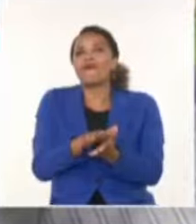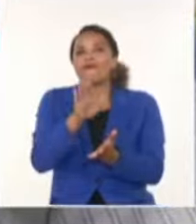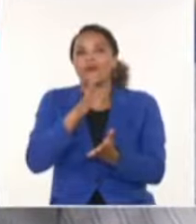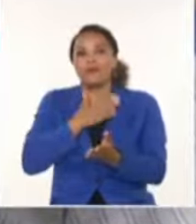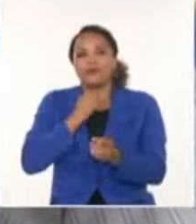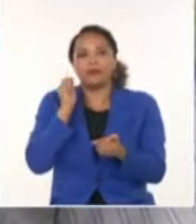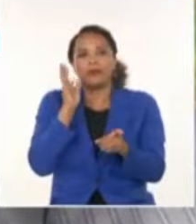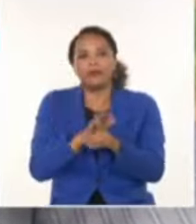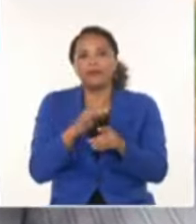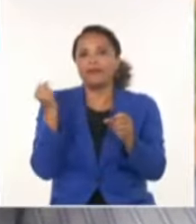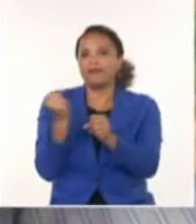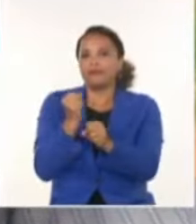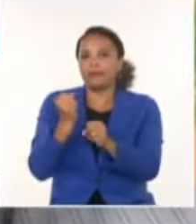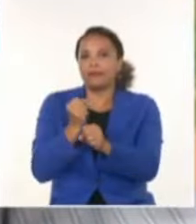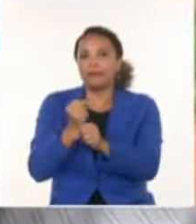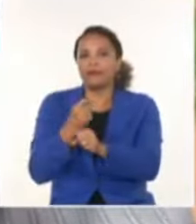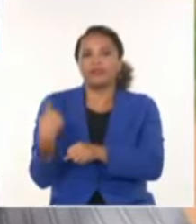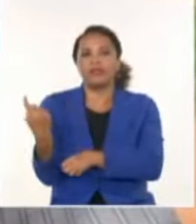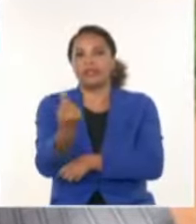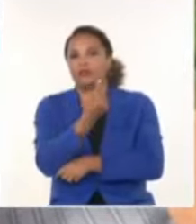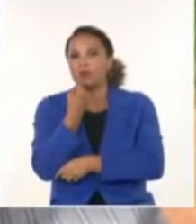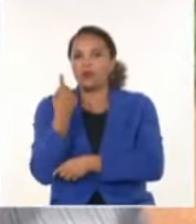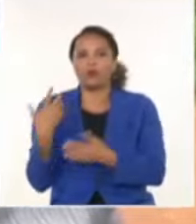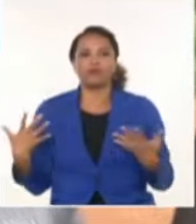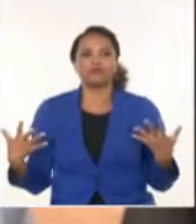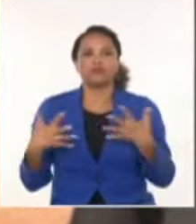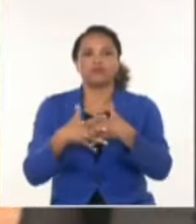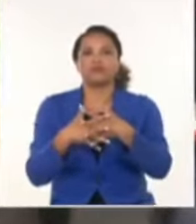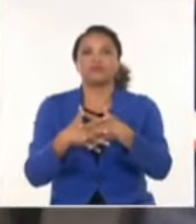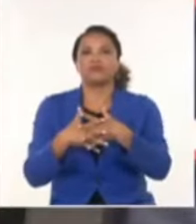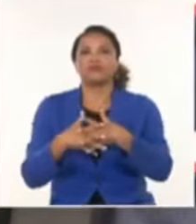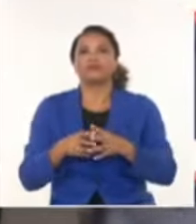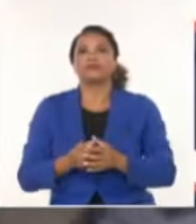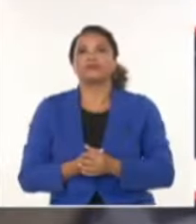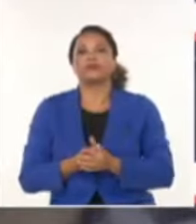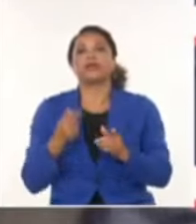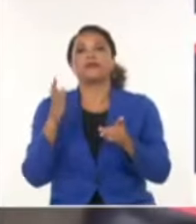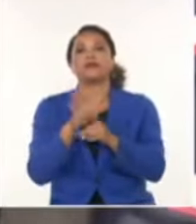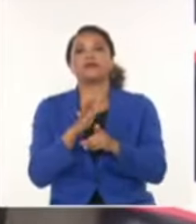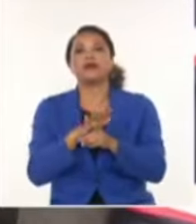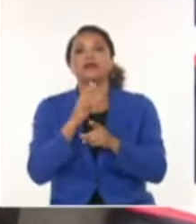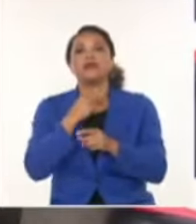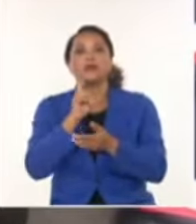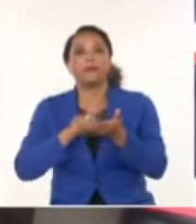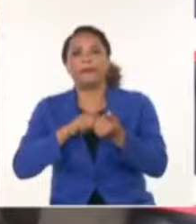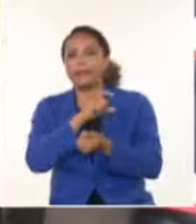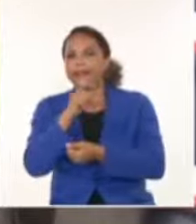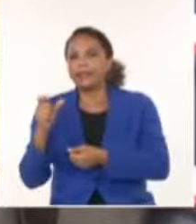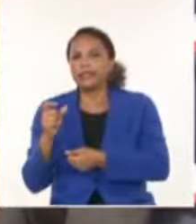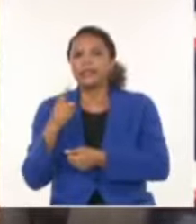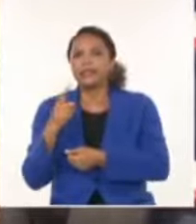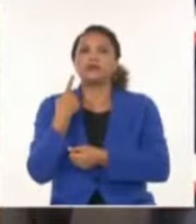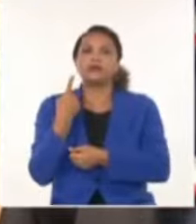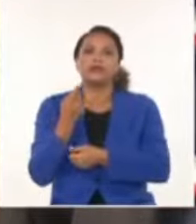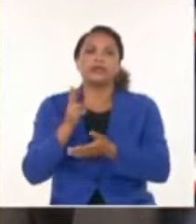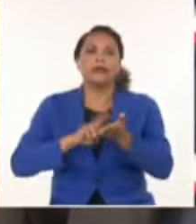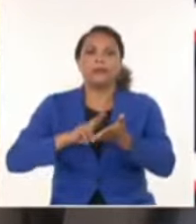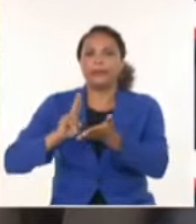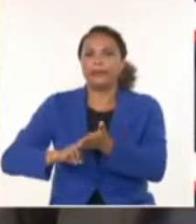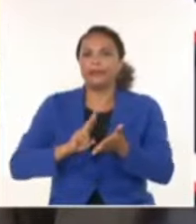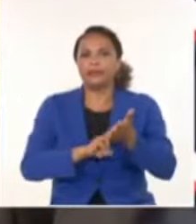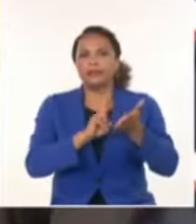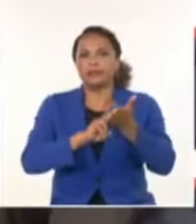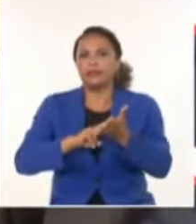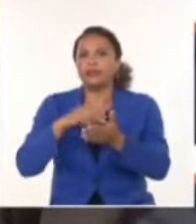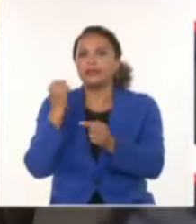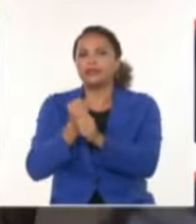actuación repito de todas las organizaciones pasando por los núcleos los militantes persona residencia el papel de